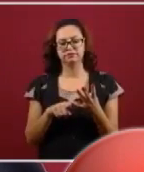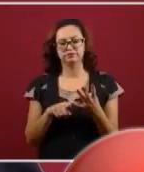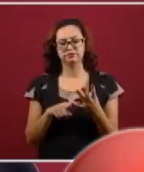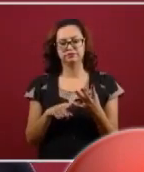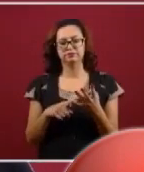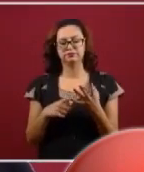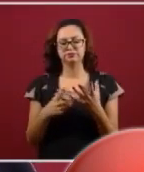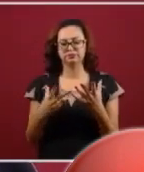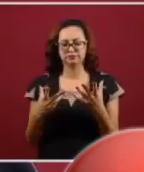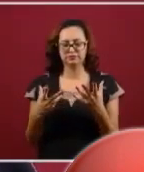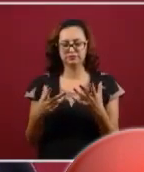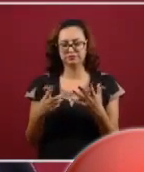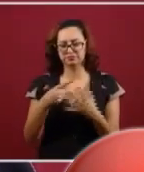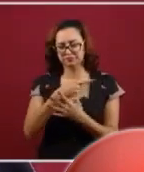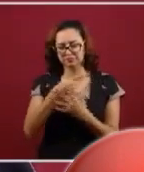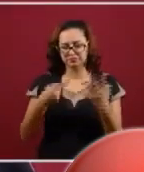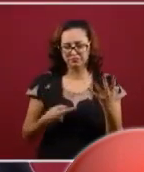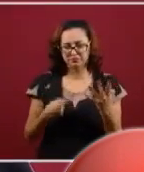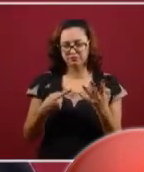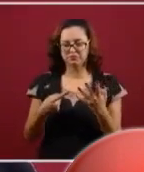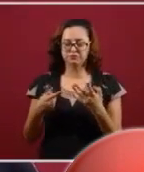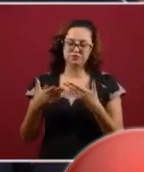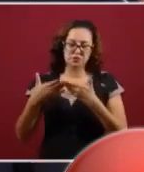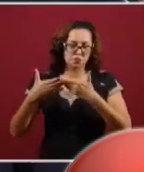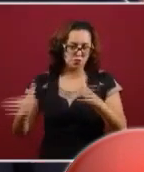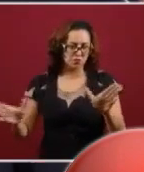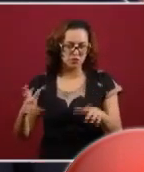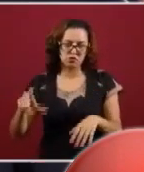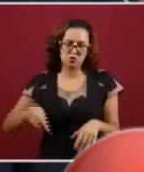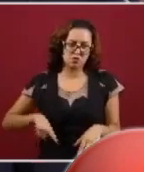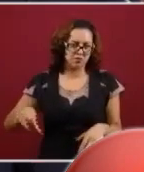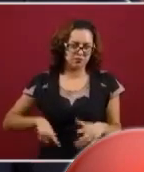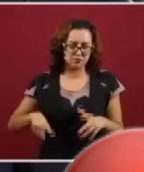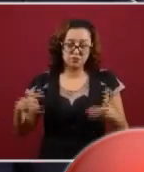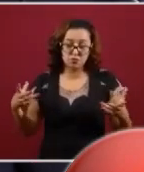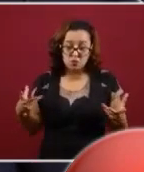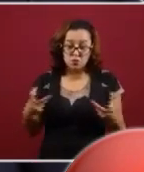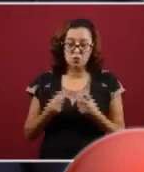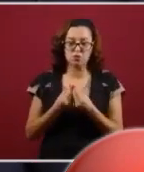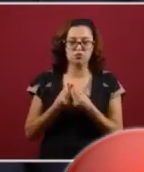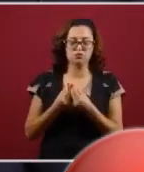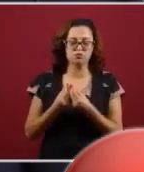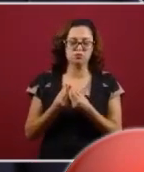que pertenecen al sector público, para